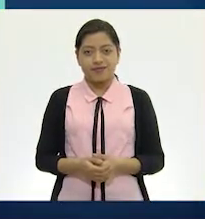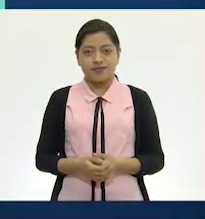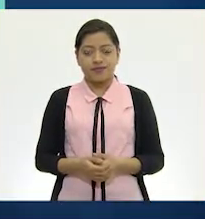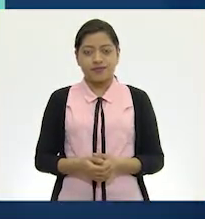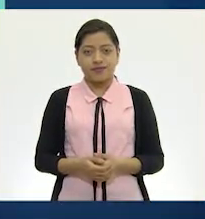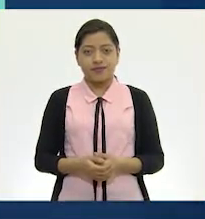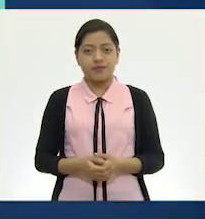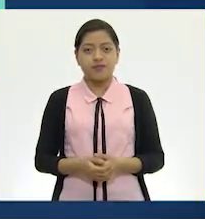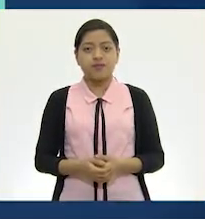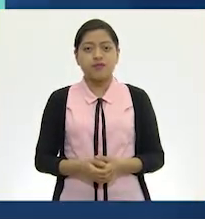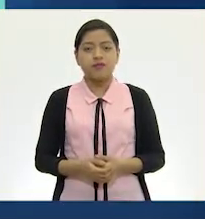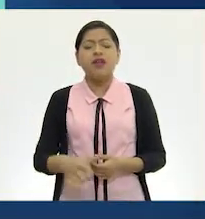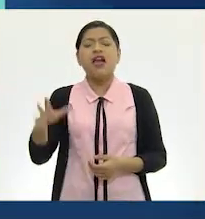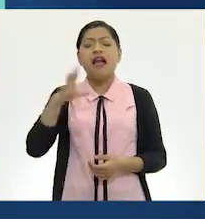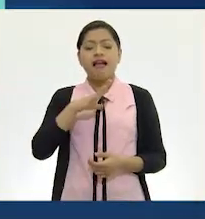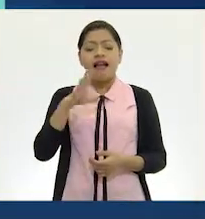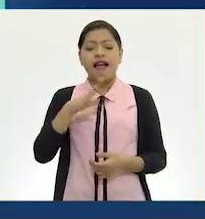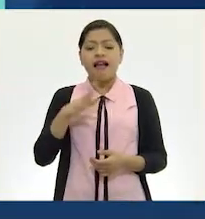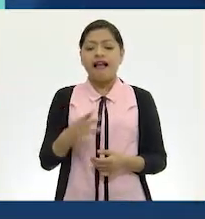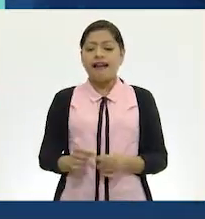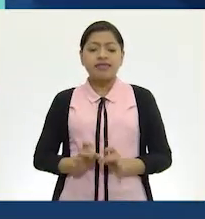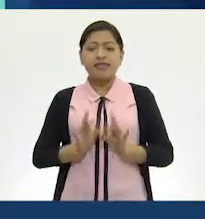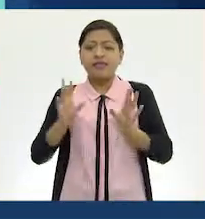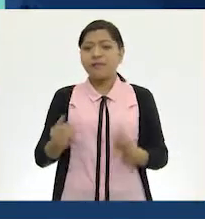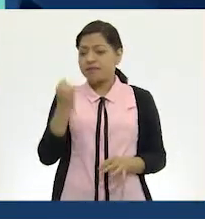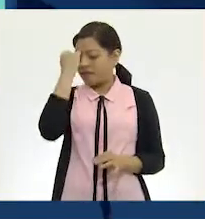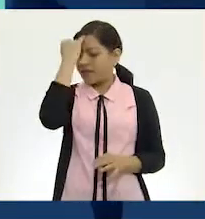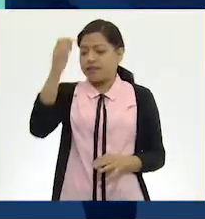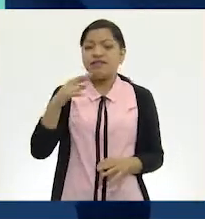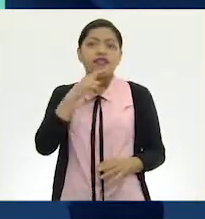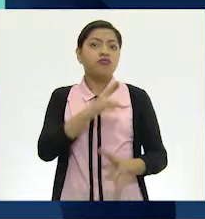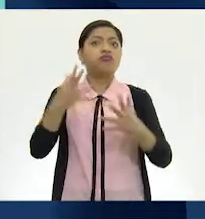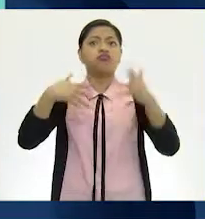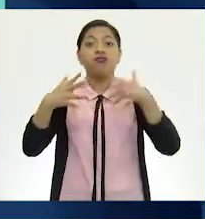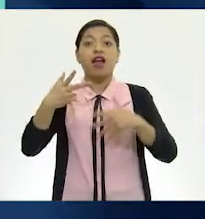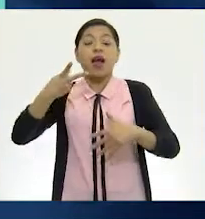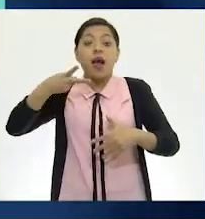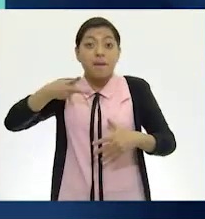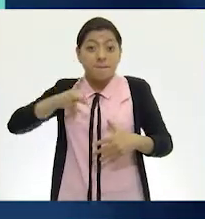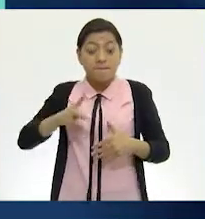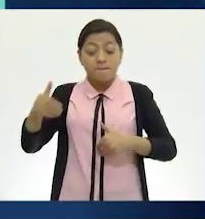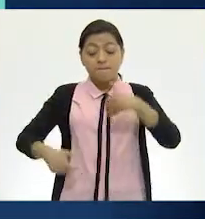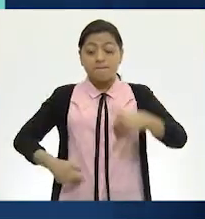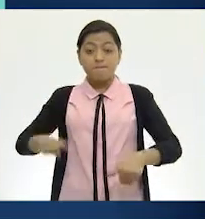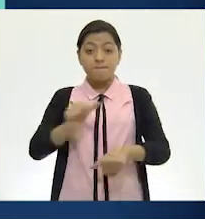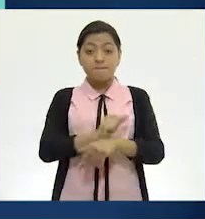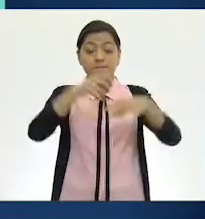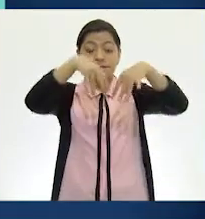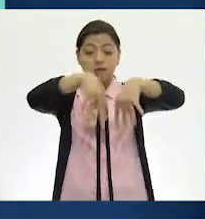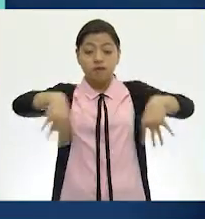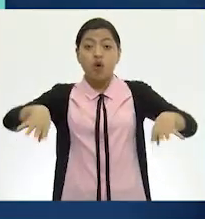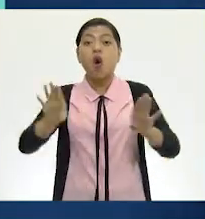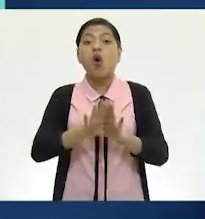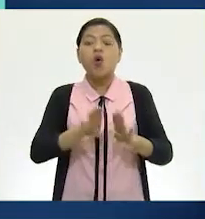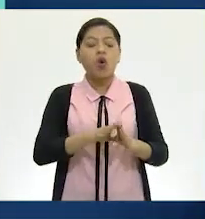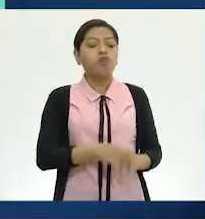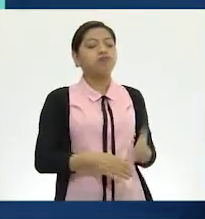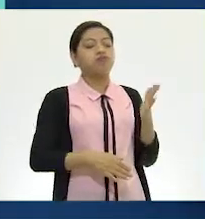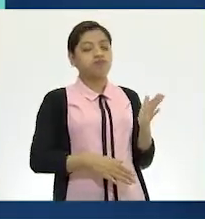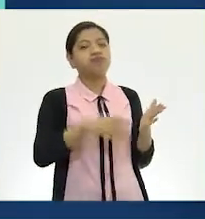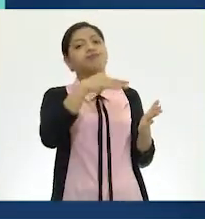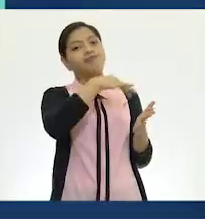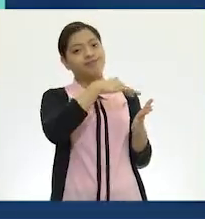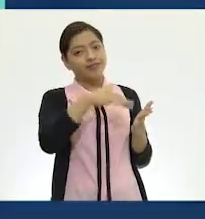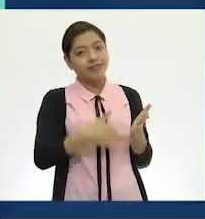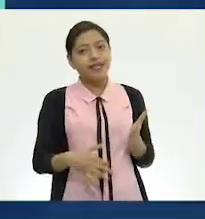Aunque puede existir improvisación, una pieza teatral tiene normalmente como origen un texto. Es a partir de él que